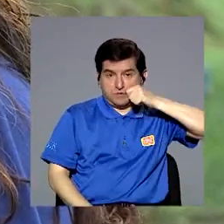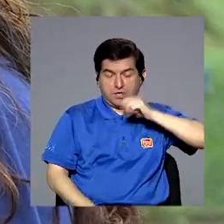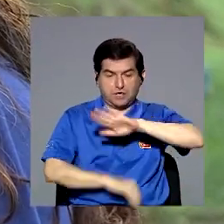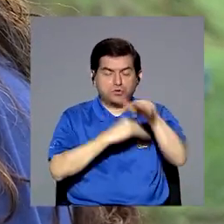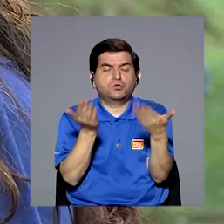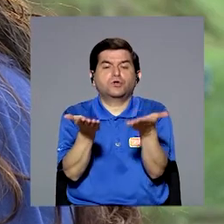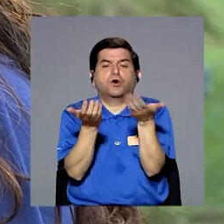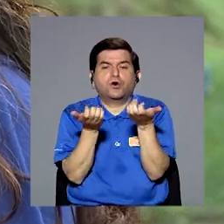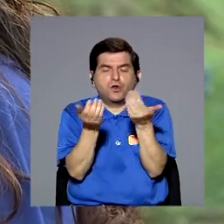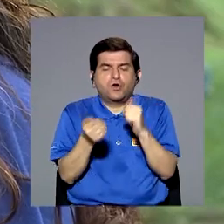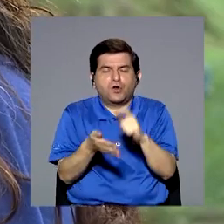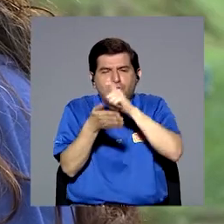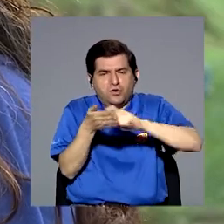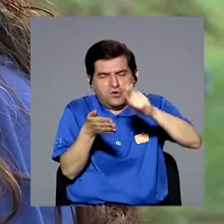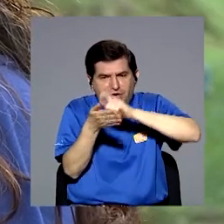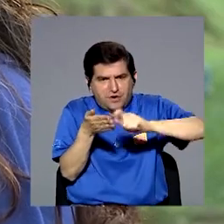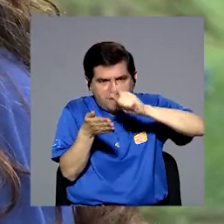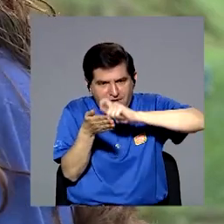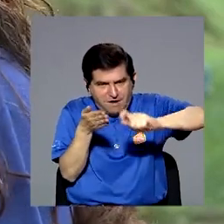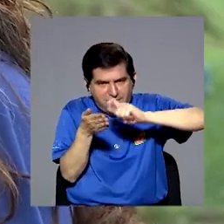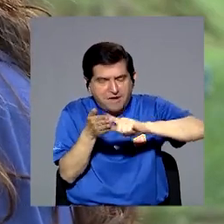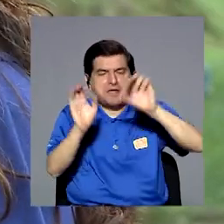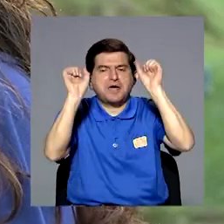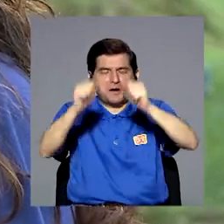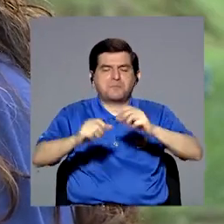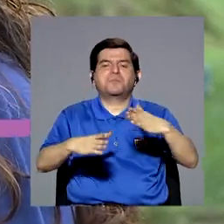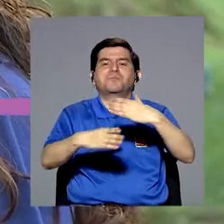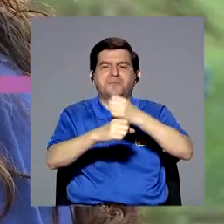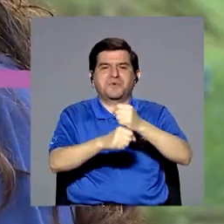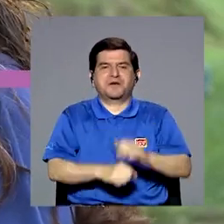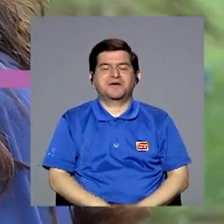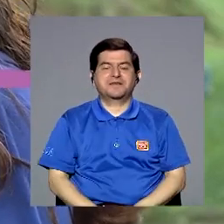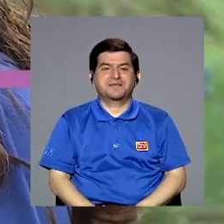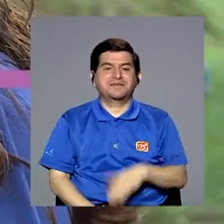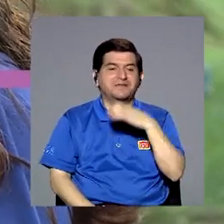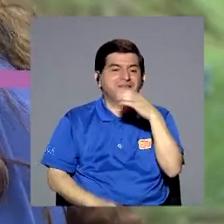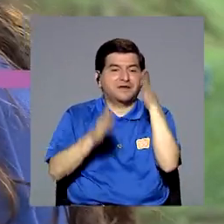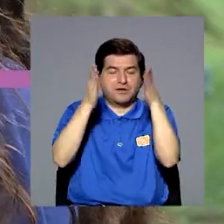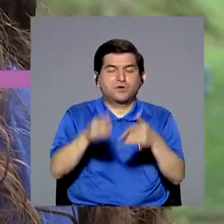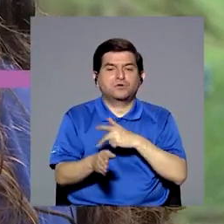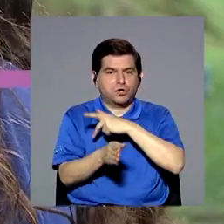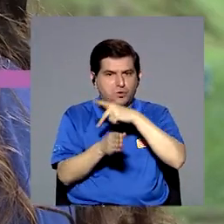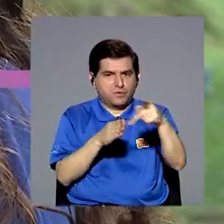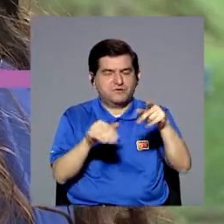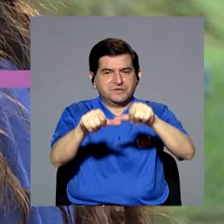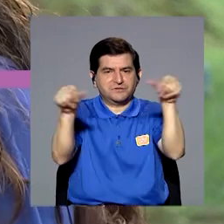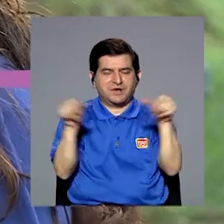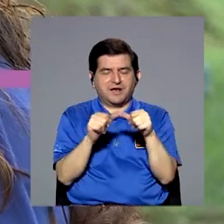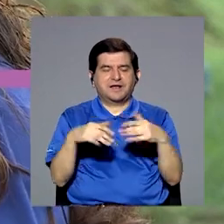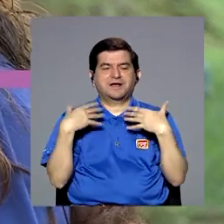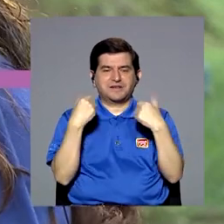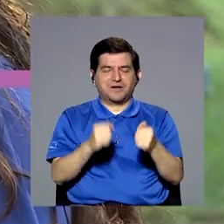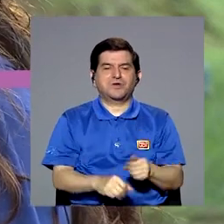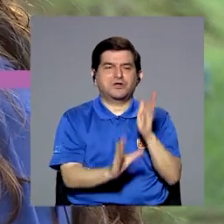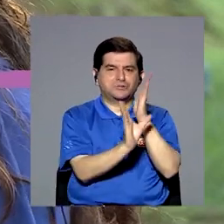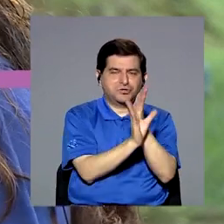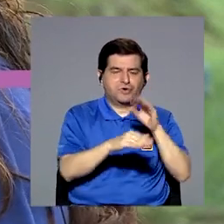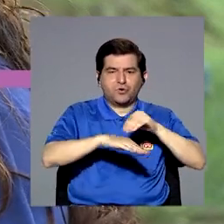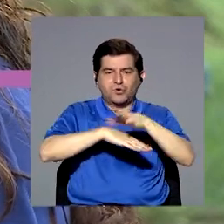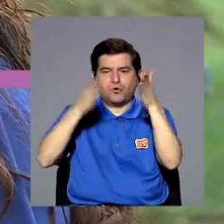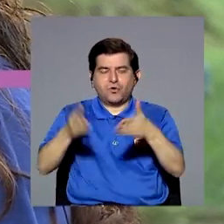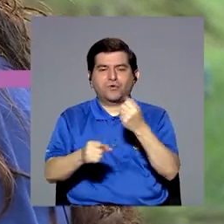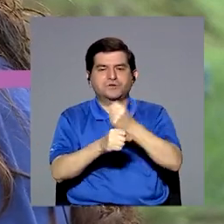quieran escribir por ahí lo pueden hacer. Y los consejeros que son profesionales en salud, psicólogos,